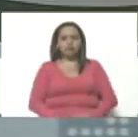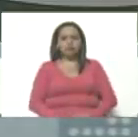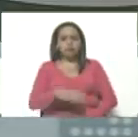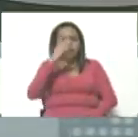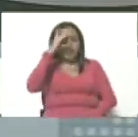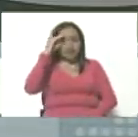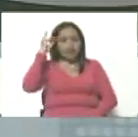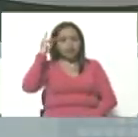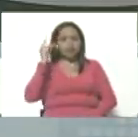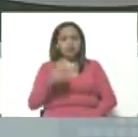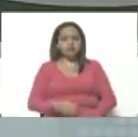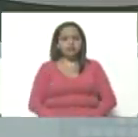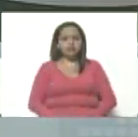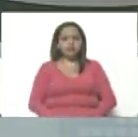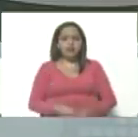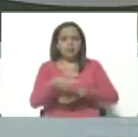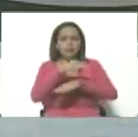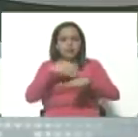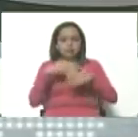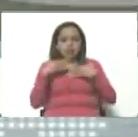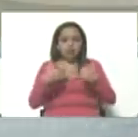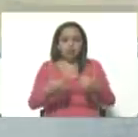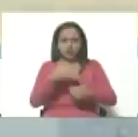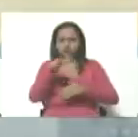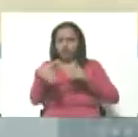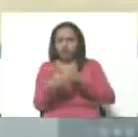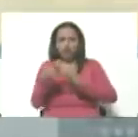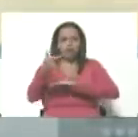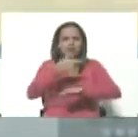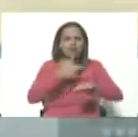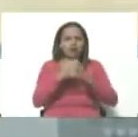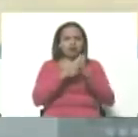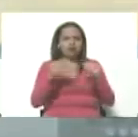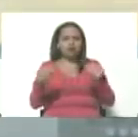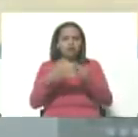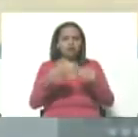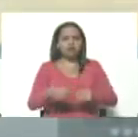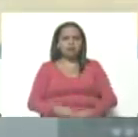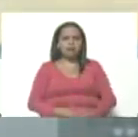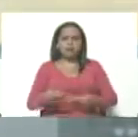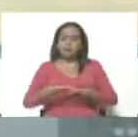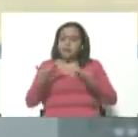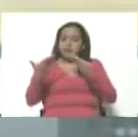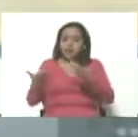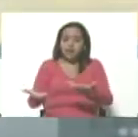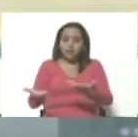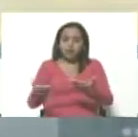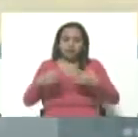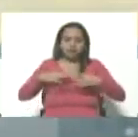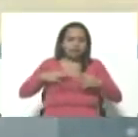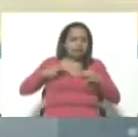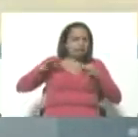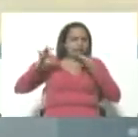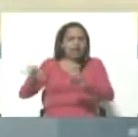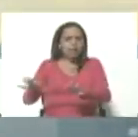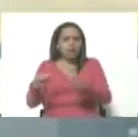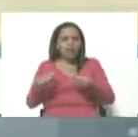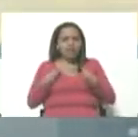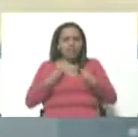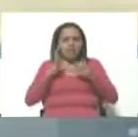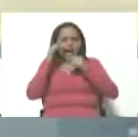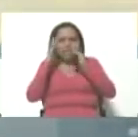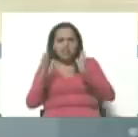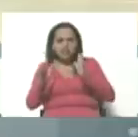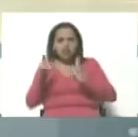Delcy, Alvarado, Comisión Presidencial, gobernadores, gobernadores, dejemos el pellejo, si hay que dejarlo, por